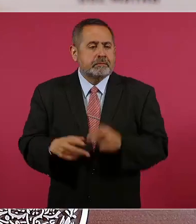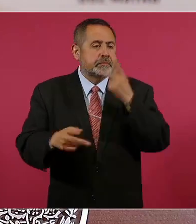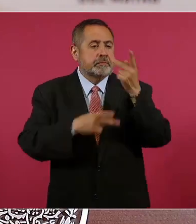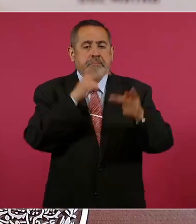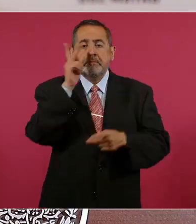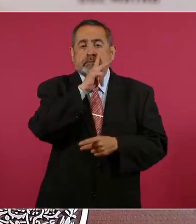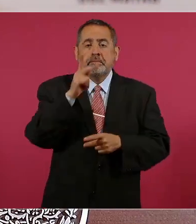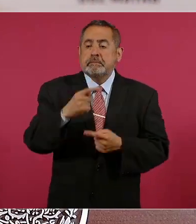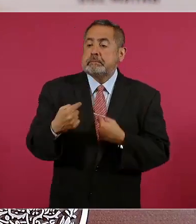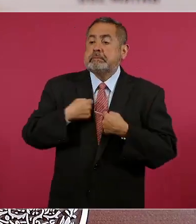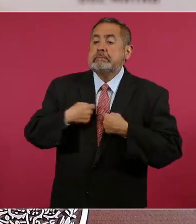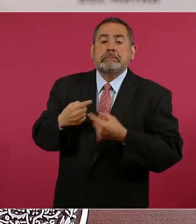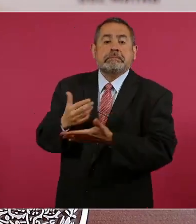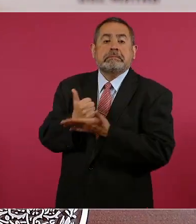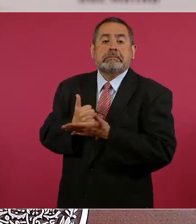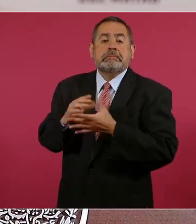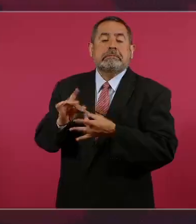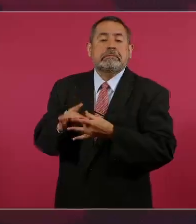demagógicos